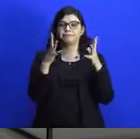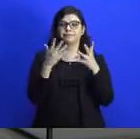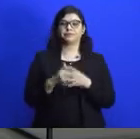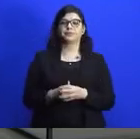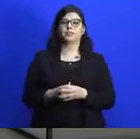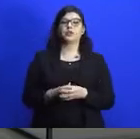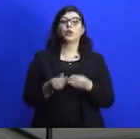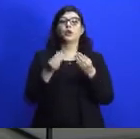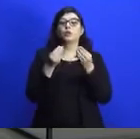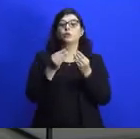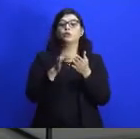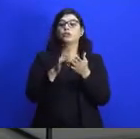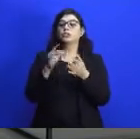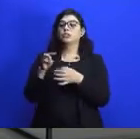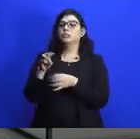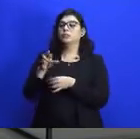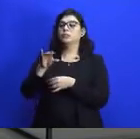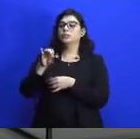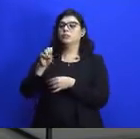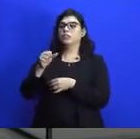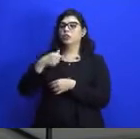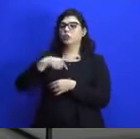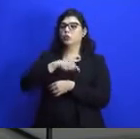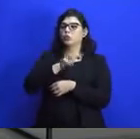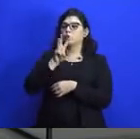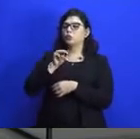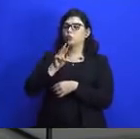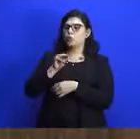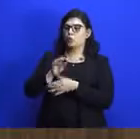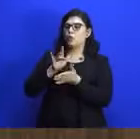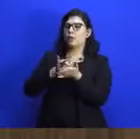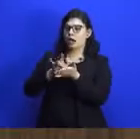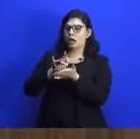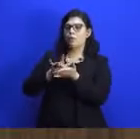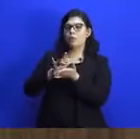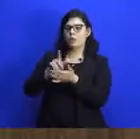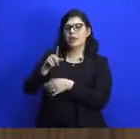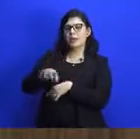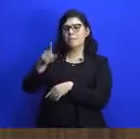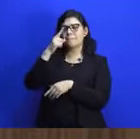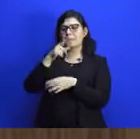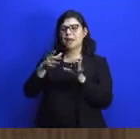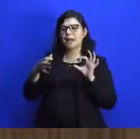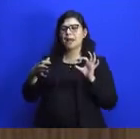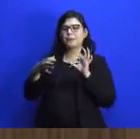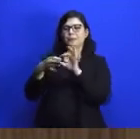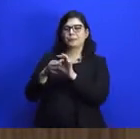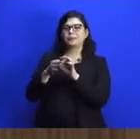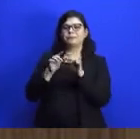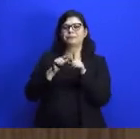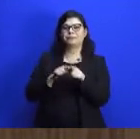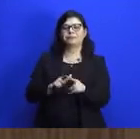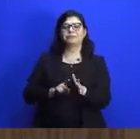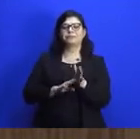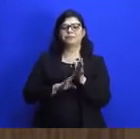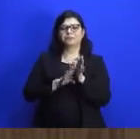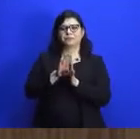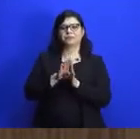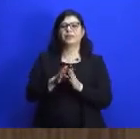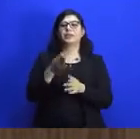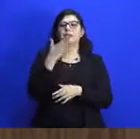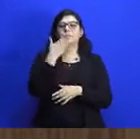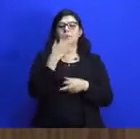Muchas gracias, Marisa. Cuenten con nuestro apoyo para seguir creciendo juntos. Y ahora quiero darle la bienvenida a Yolanda Fernández y a Mario